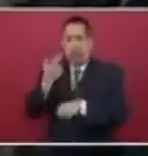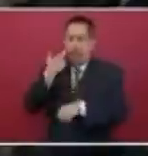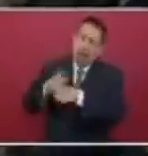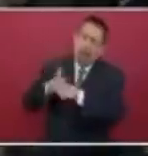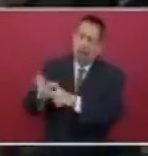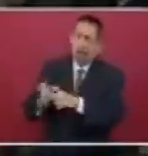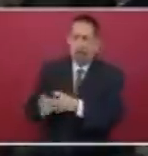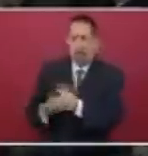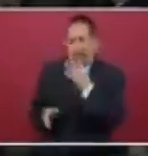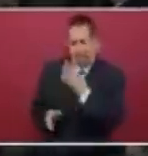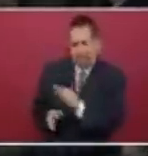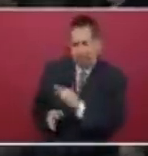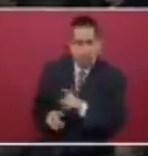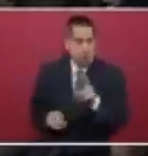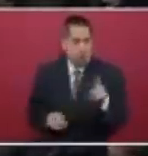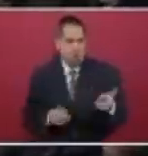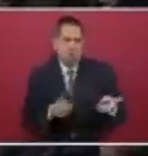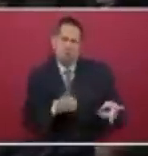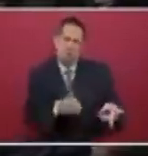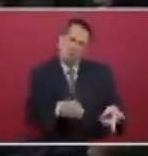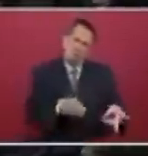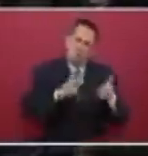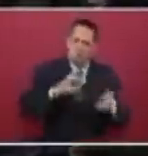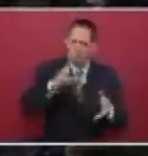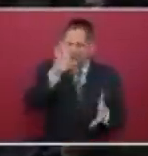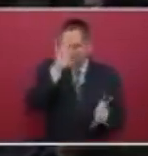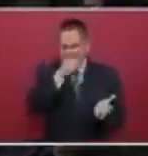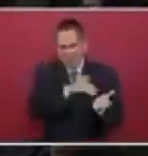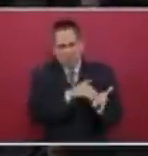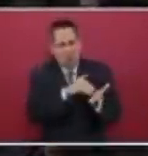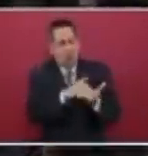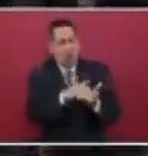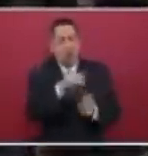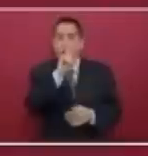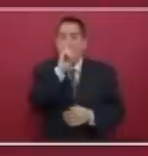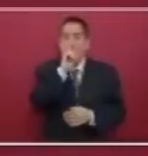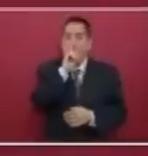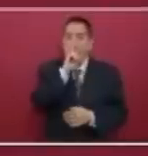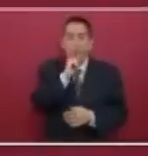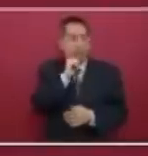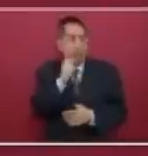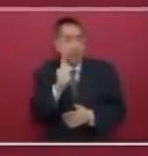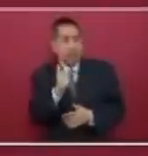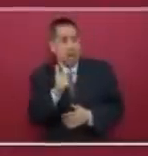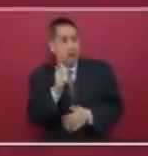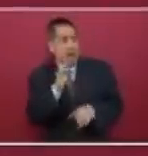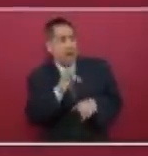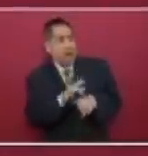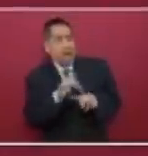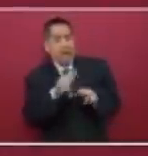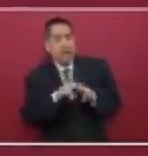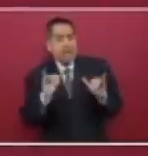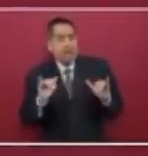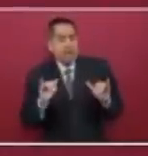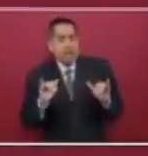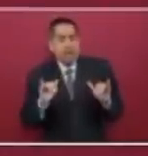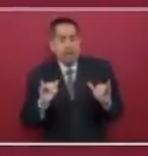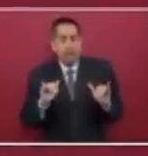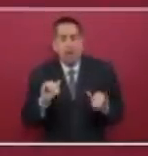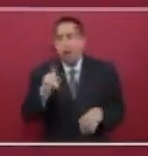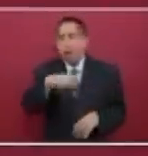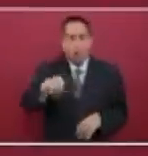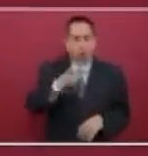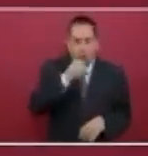los grandes ladrones no se les tocaba así que voy a repetir aunque no les